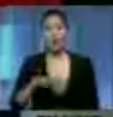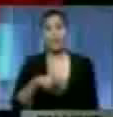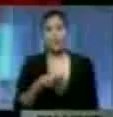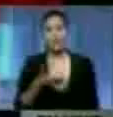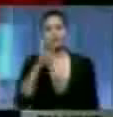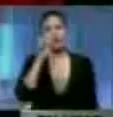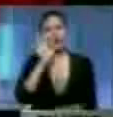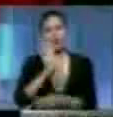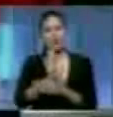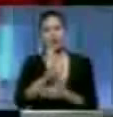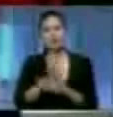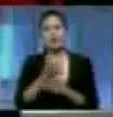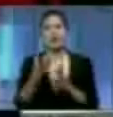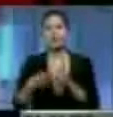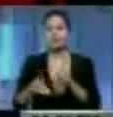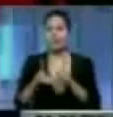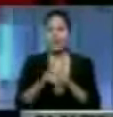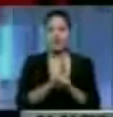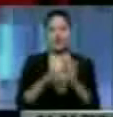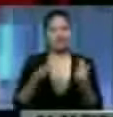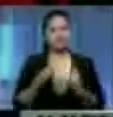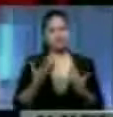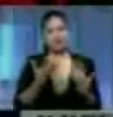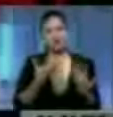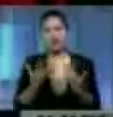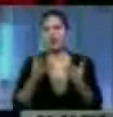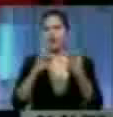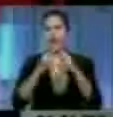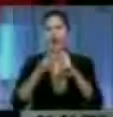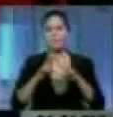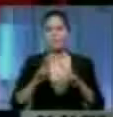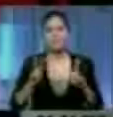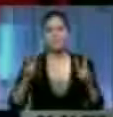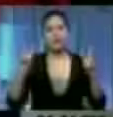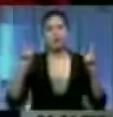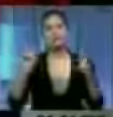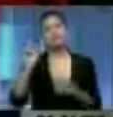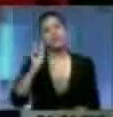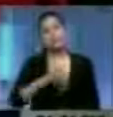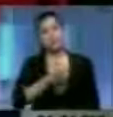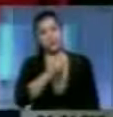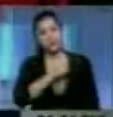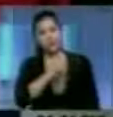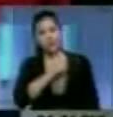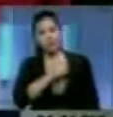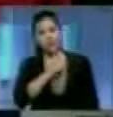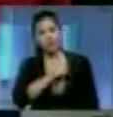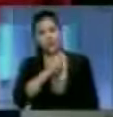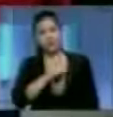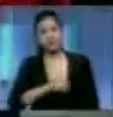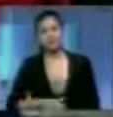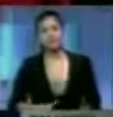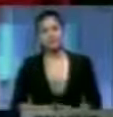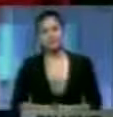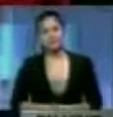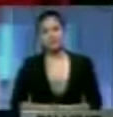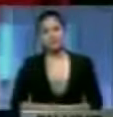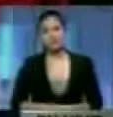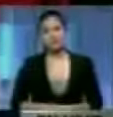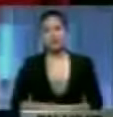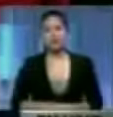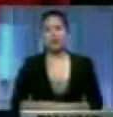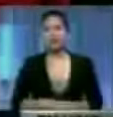proteger el derecho a la convivencia, a la paz y a la tolerancia de